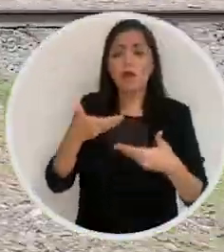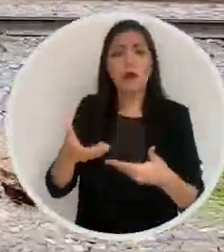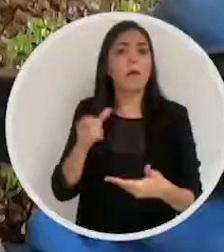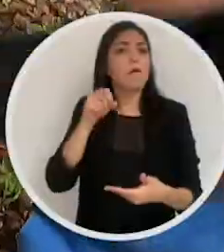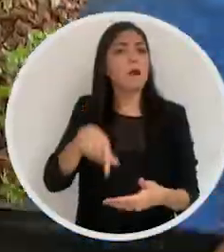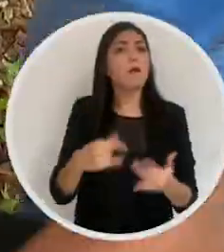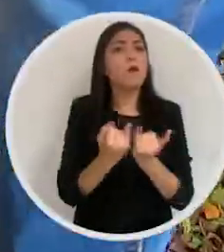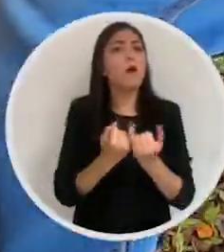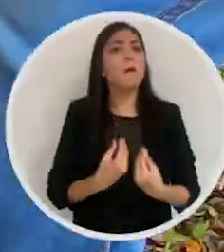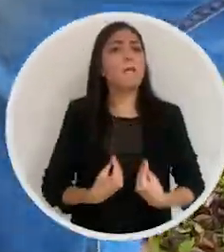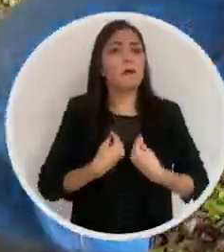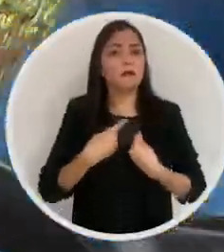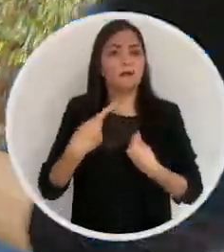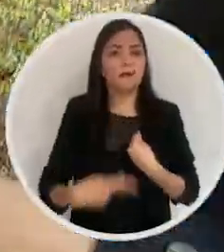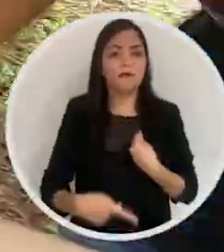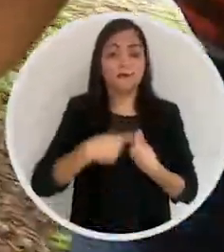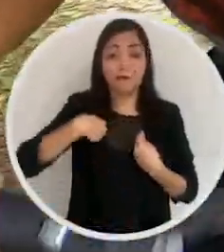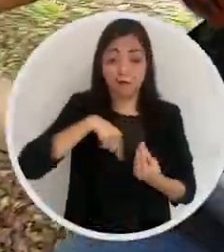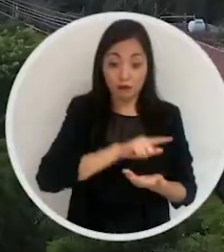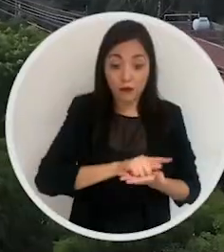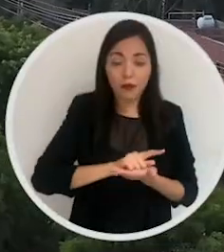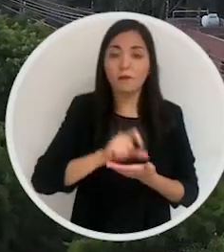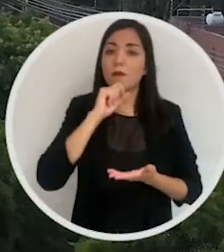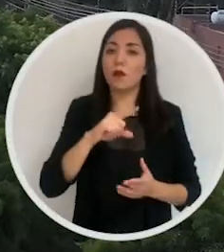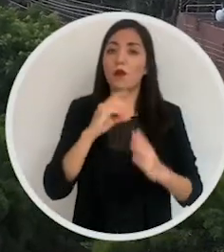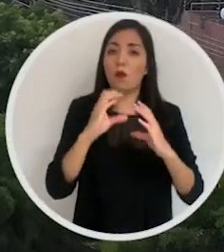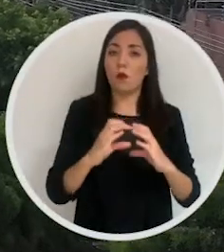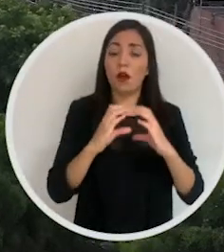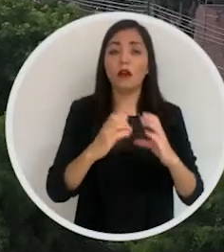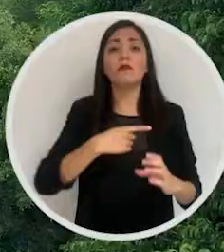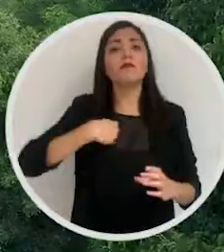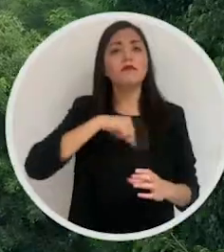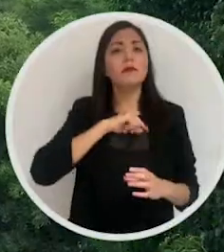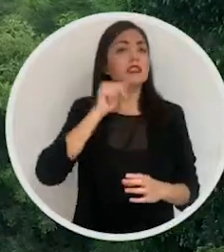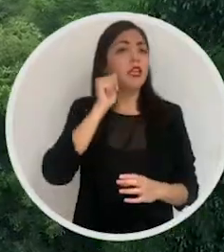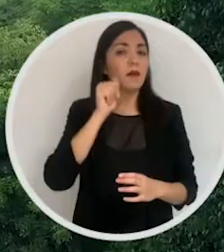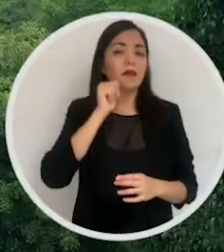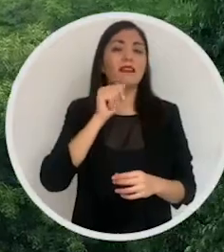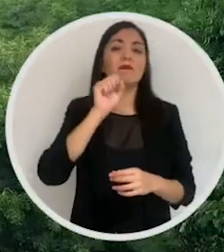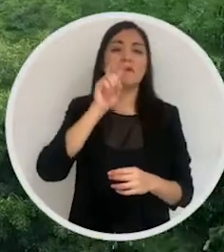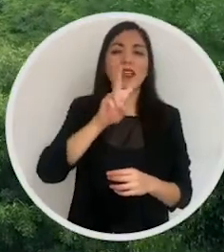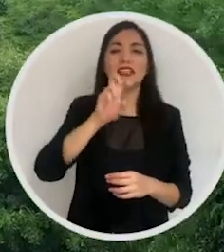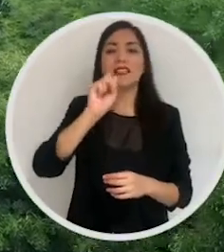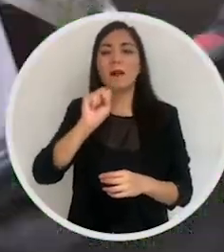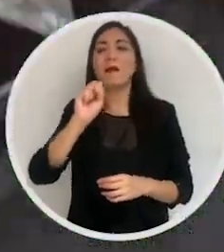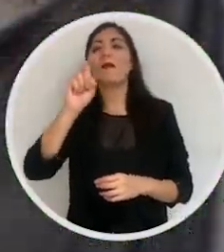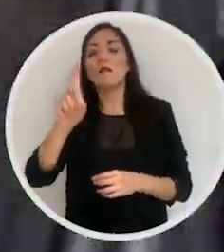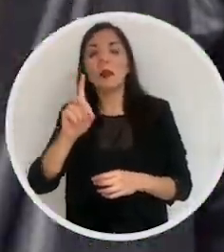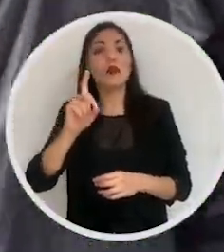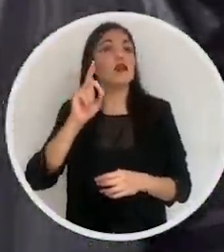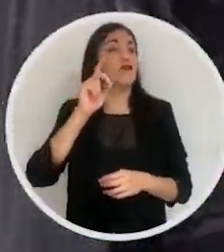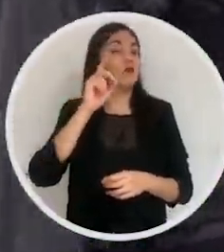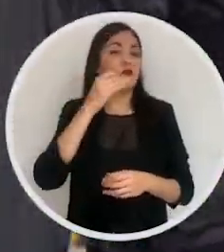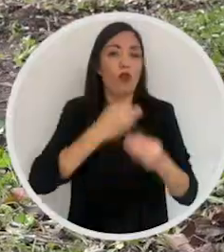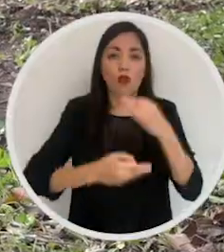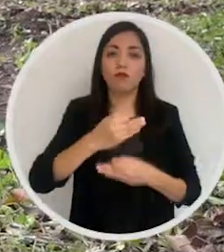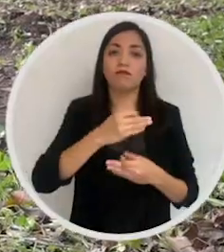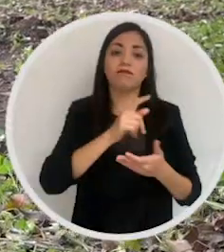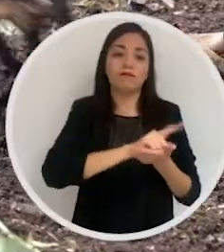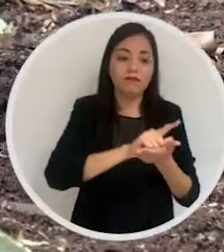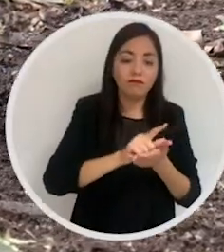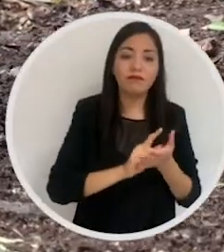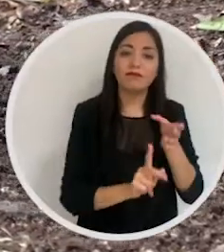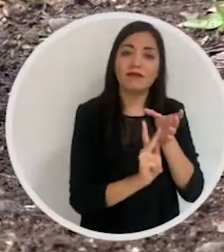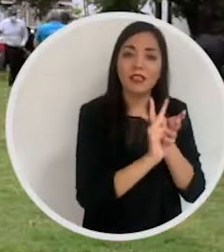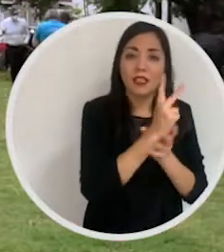de la limpieza porque si todos limpiamos todos cuidamos todos los fines de semana estaremos asistiendo a diversos puntos de la ciudad a limpiar a